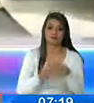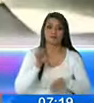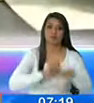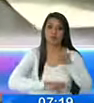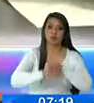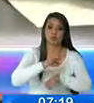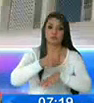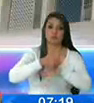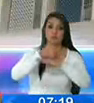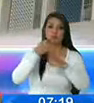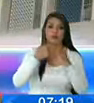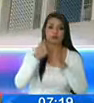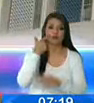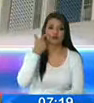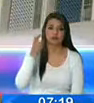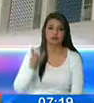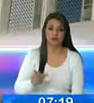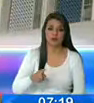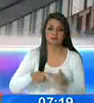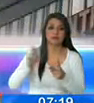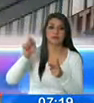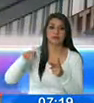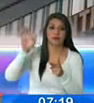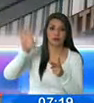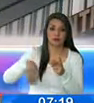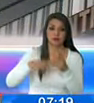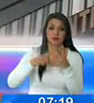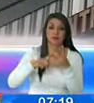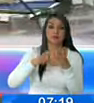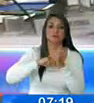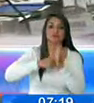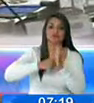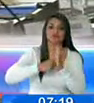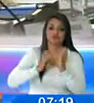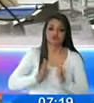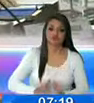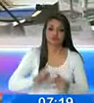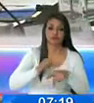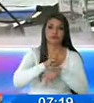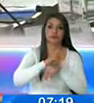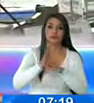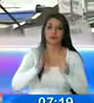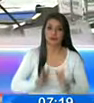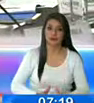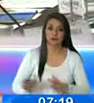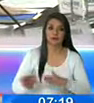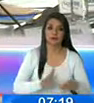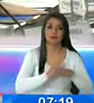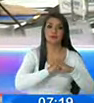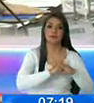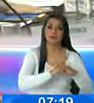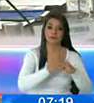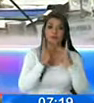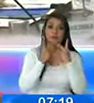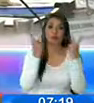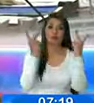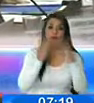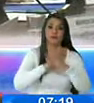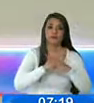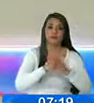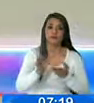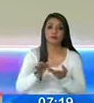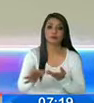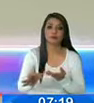entran autoridades como el fiscal, el procurador, el contralor, los superintendentes y los defensores, tanto públicos como del